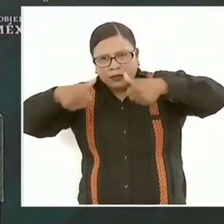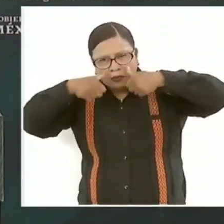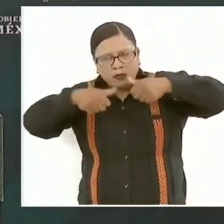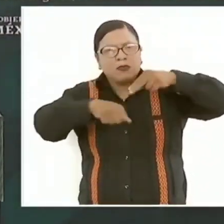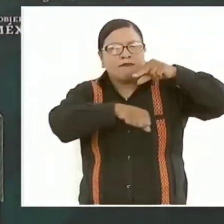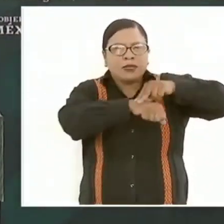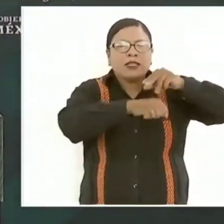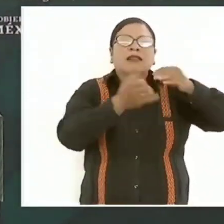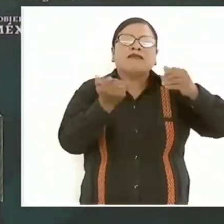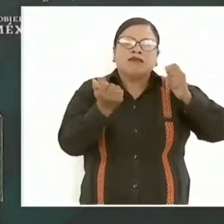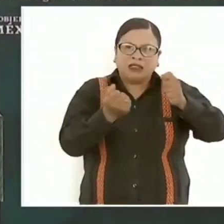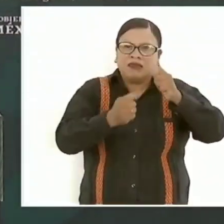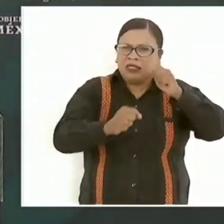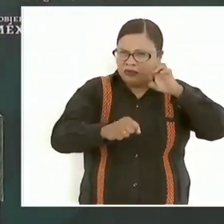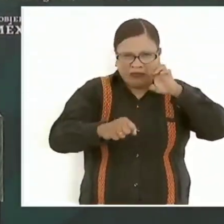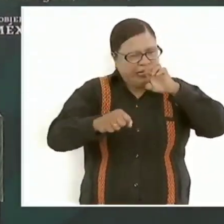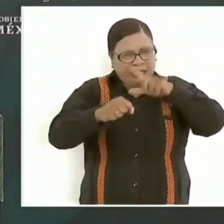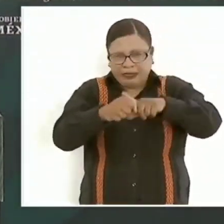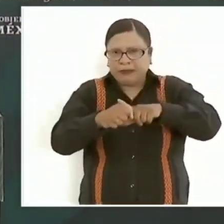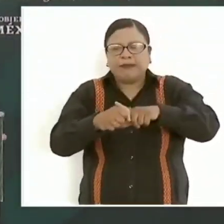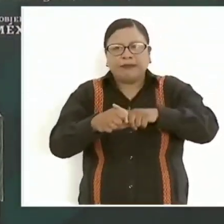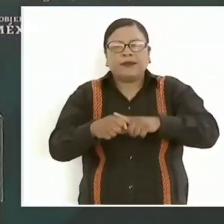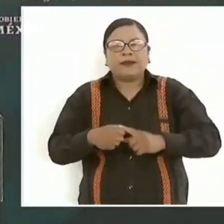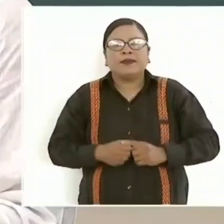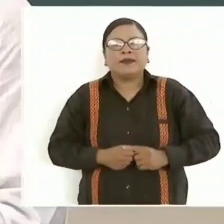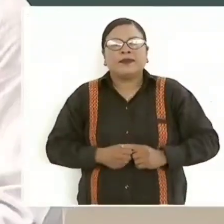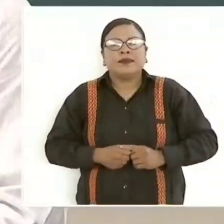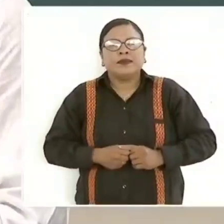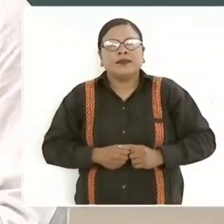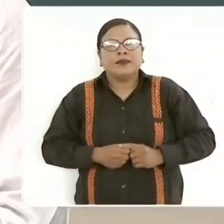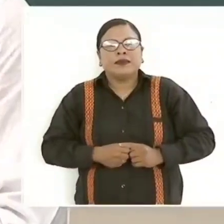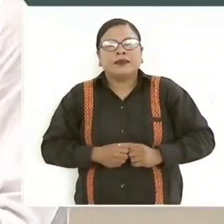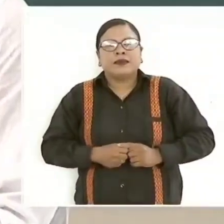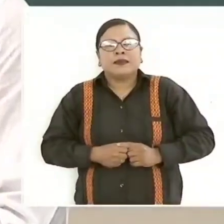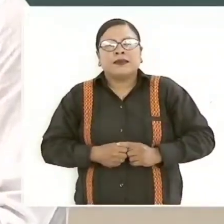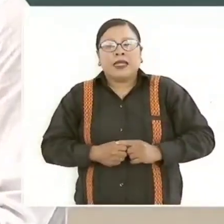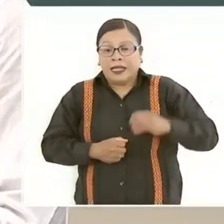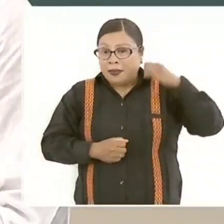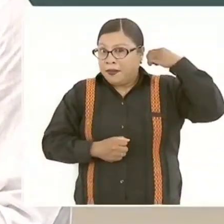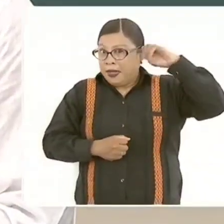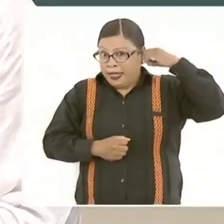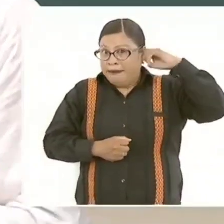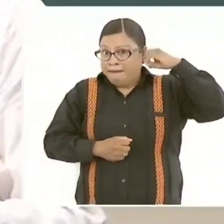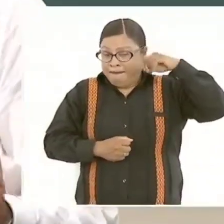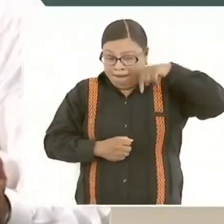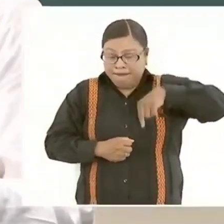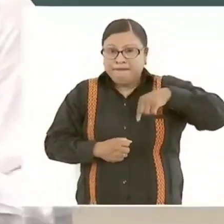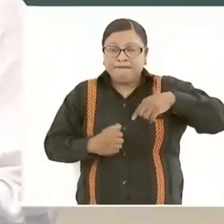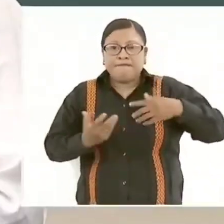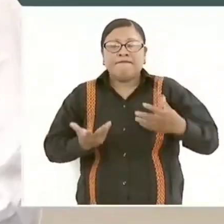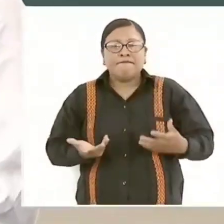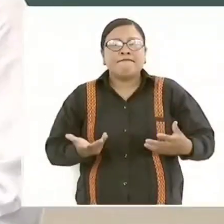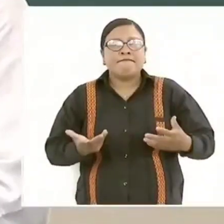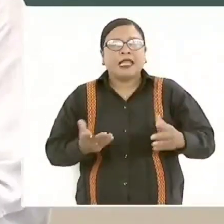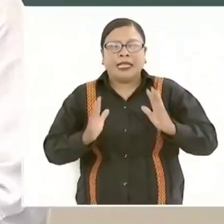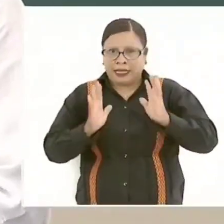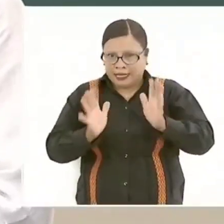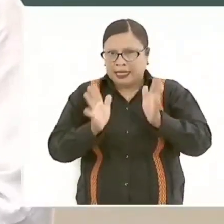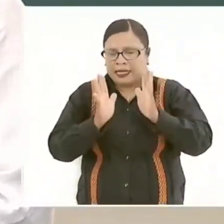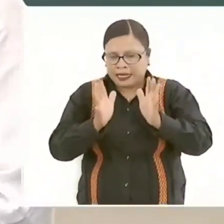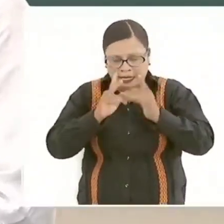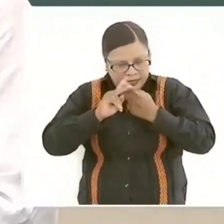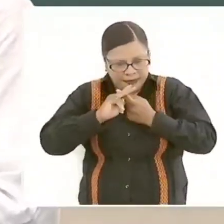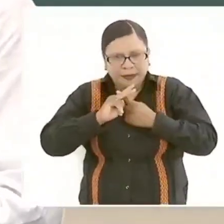con especialistas. En el caso de Oaxaca, ya se está llevando a